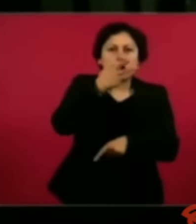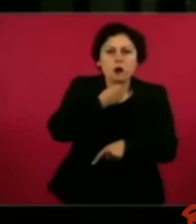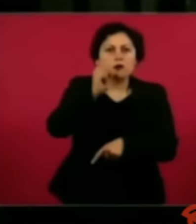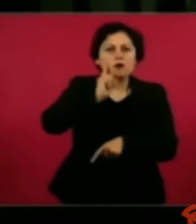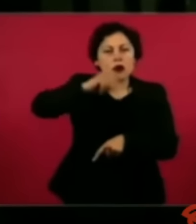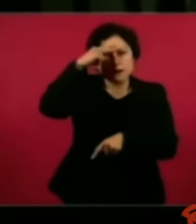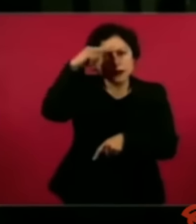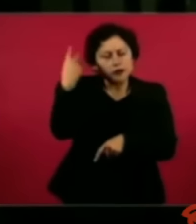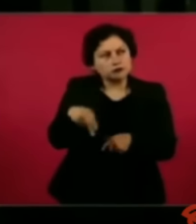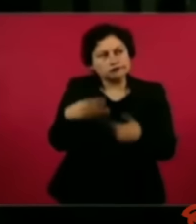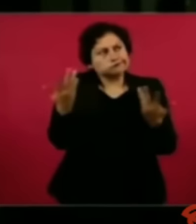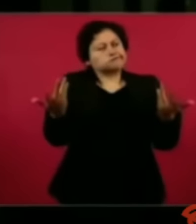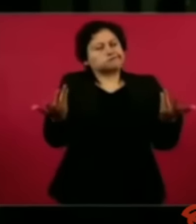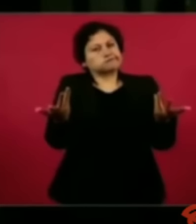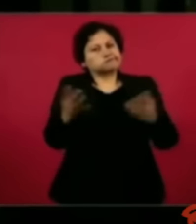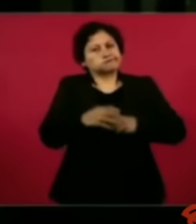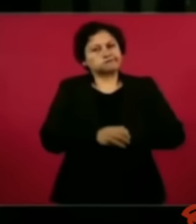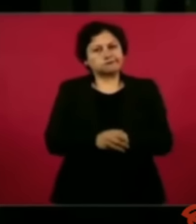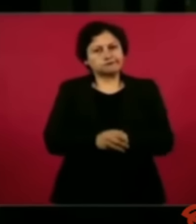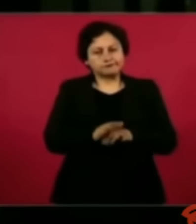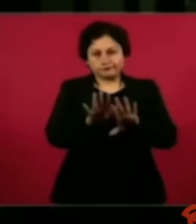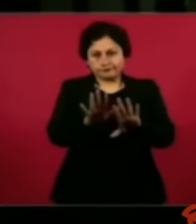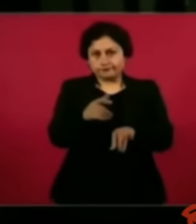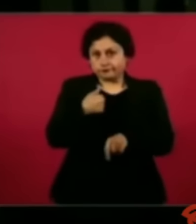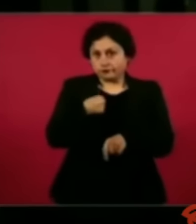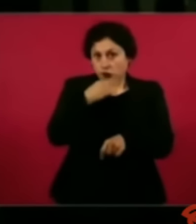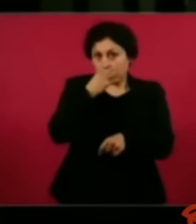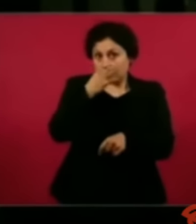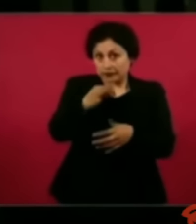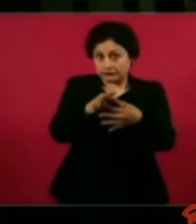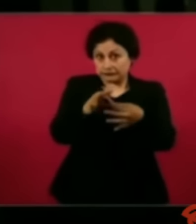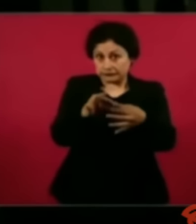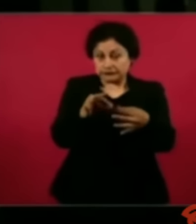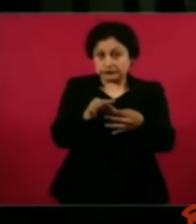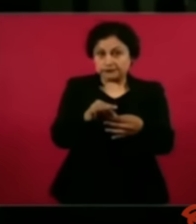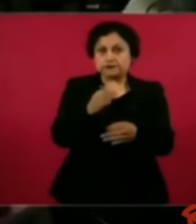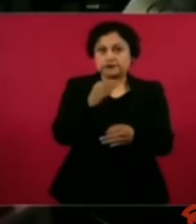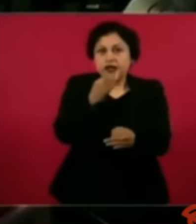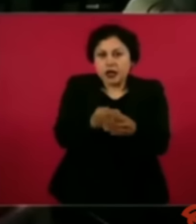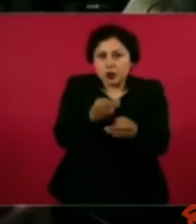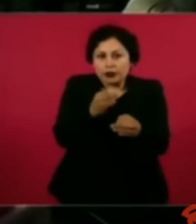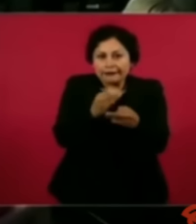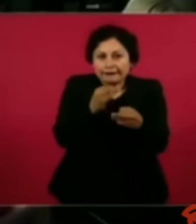expuesto sobre esta guerra, porque es una guerra, presidente,